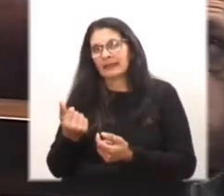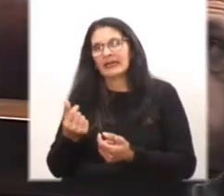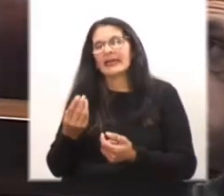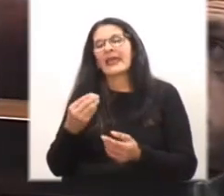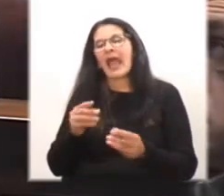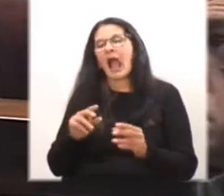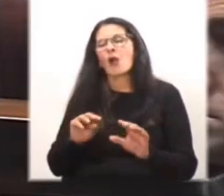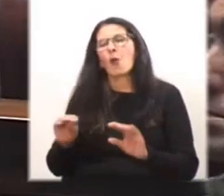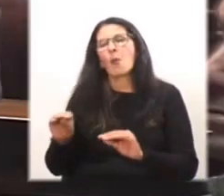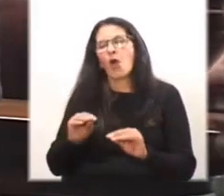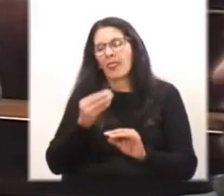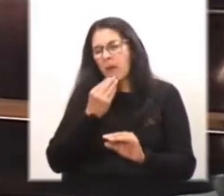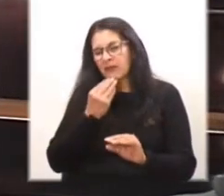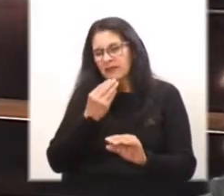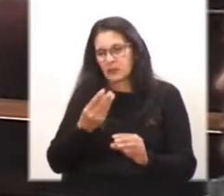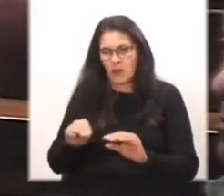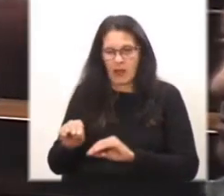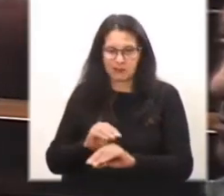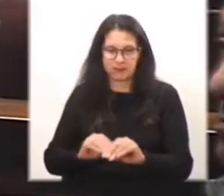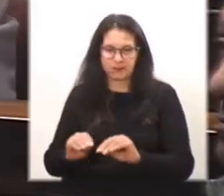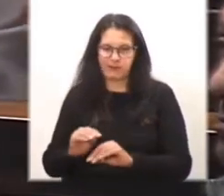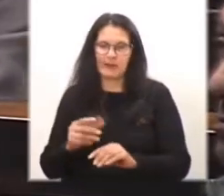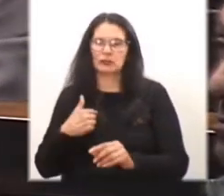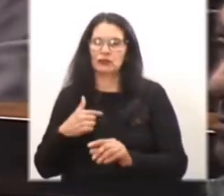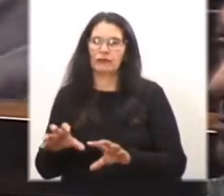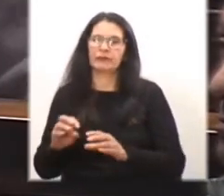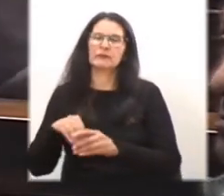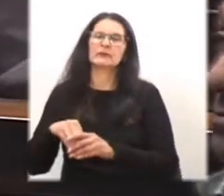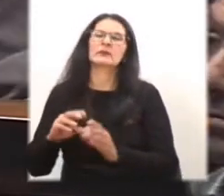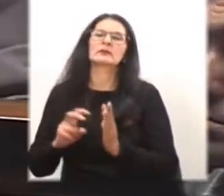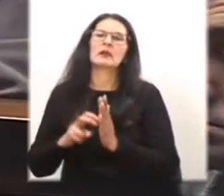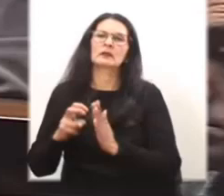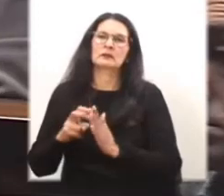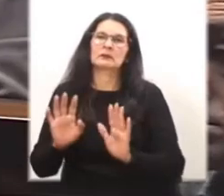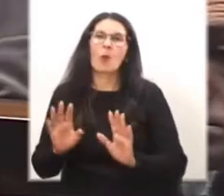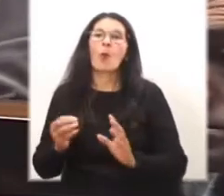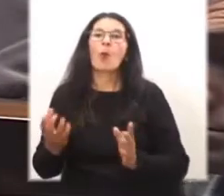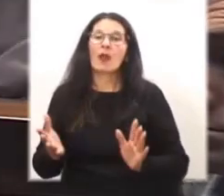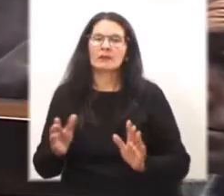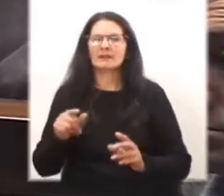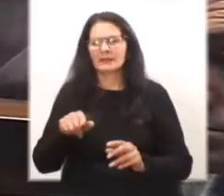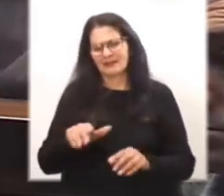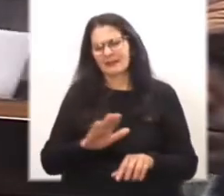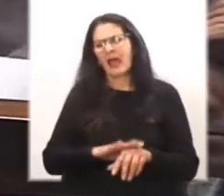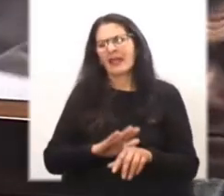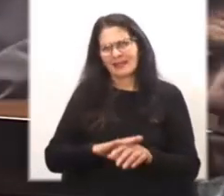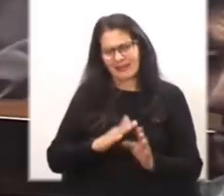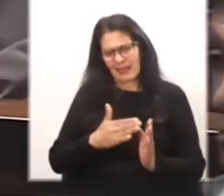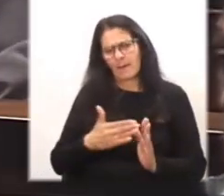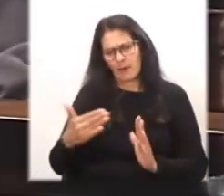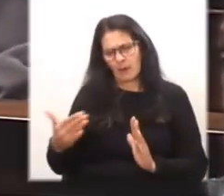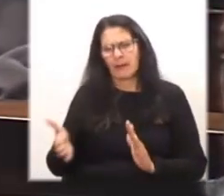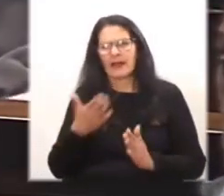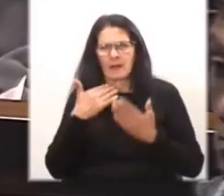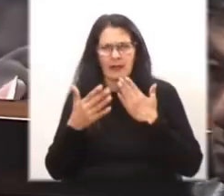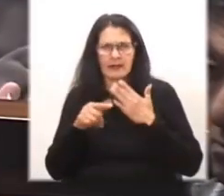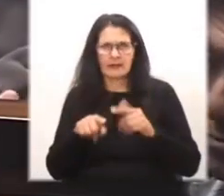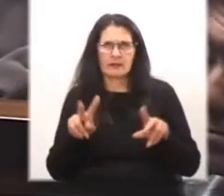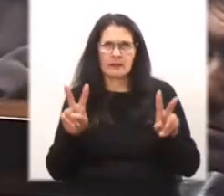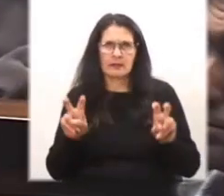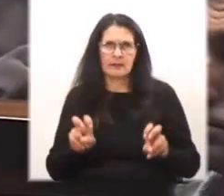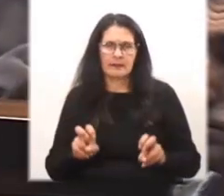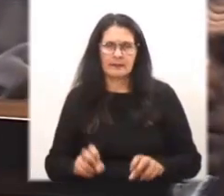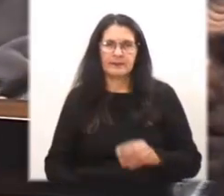punteros políticos y que sea de Salto? Pero tendremos tiempo de abordar esos temas.